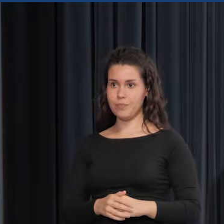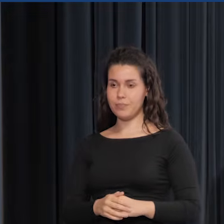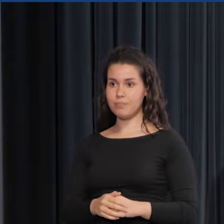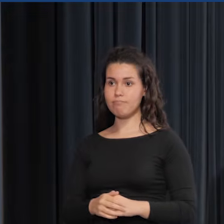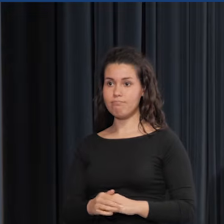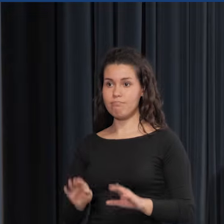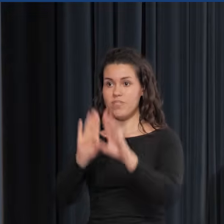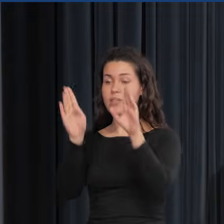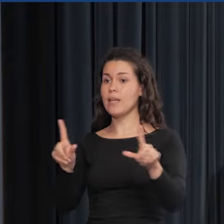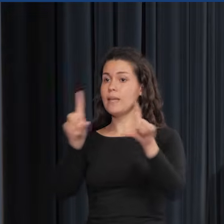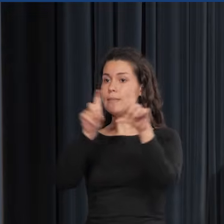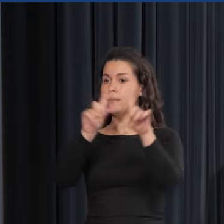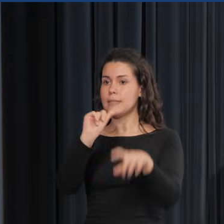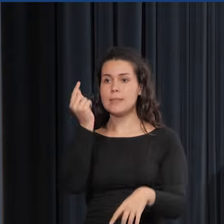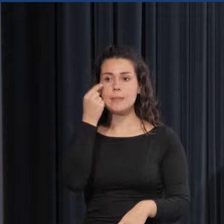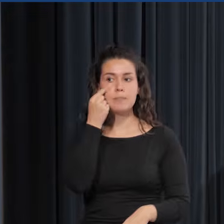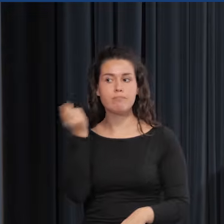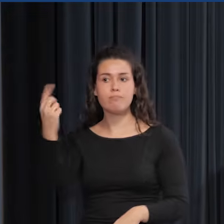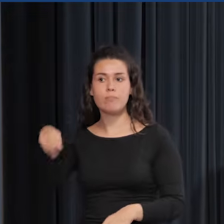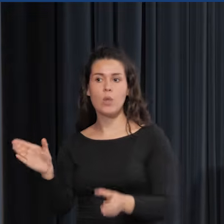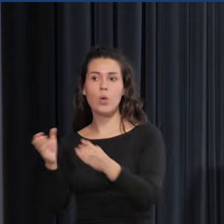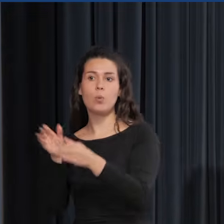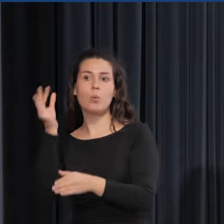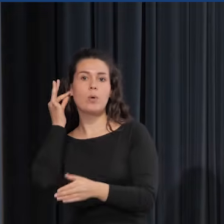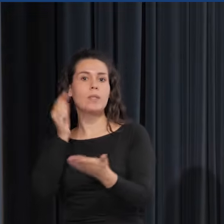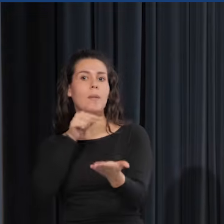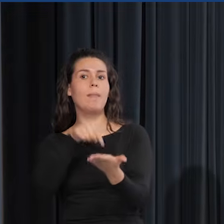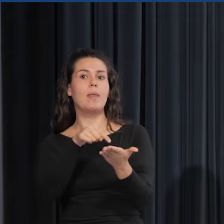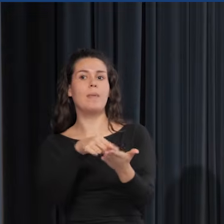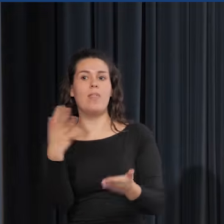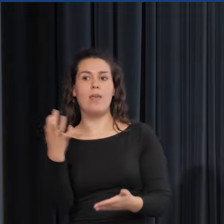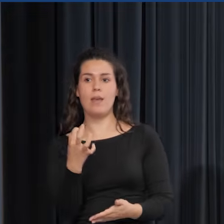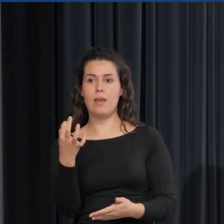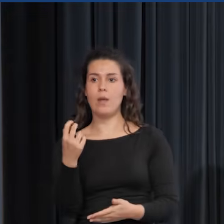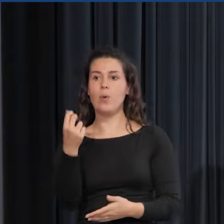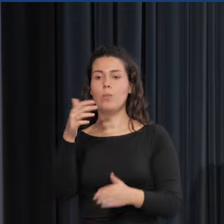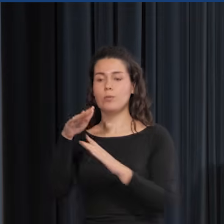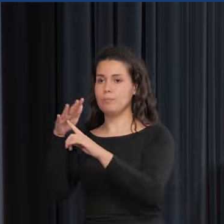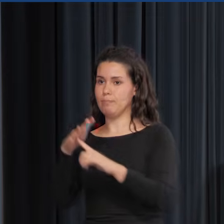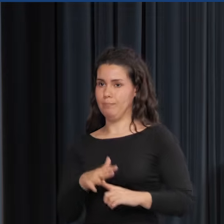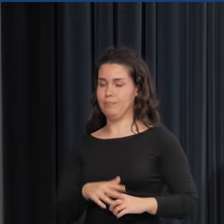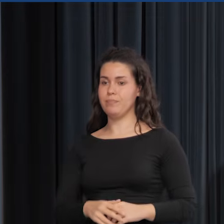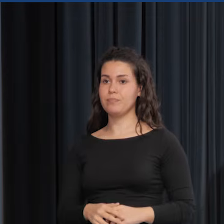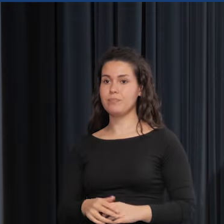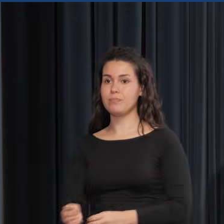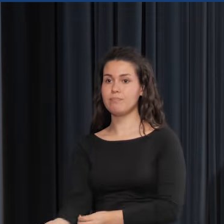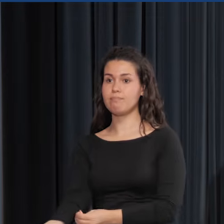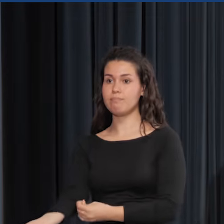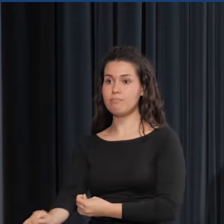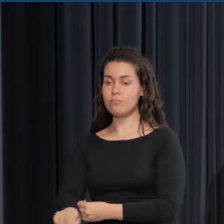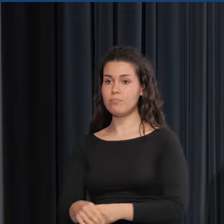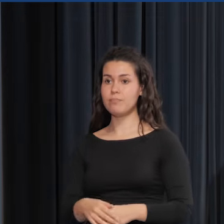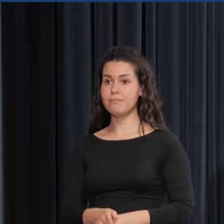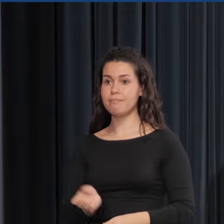las mujeres, ¿no? Tener en cuenta la opinión de las personas trabajadoras a la hora de hacer el diseño tanto de los EPIs como